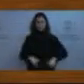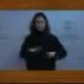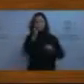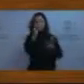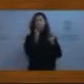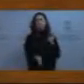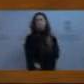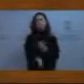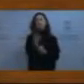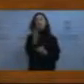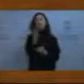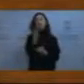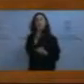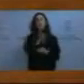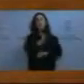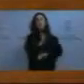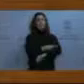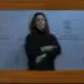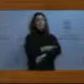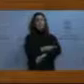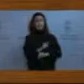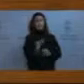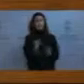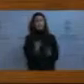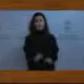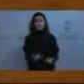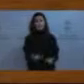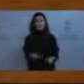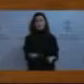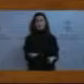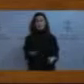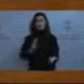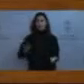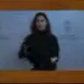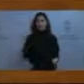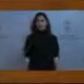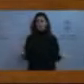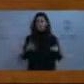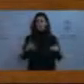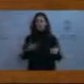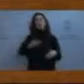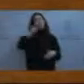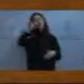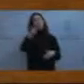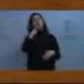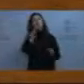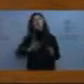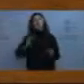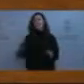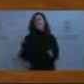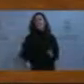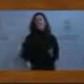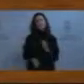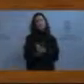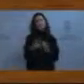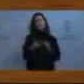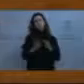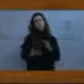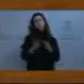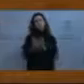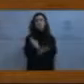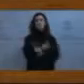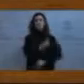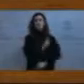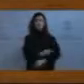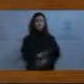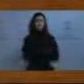creación de riqueza a través del deporte. Pero claro, visto su postura, es lógico, igual usted está hasta orgulloso cuando seamos los que menos riqueza queremos a partir del deporte, igual lo consideran un